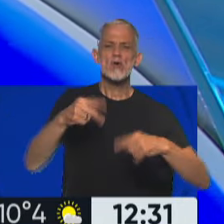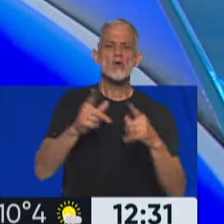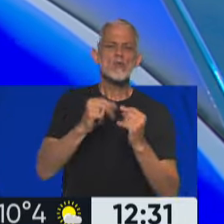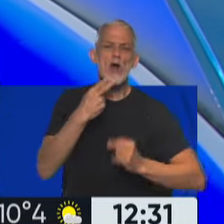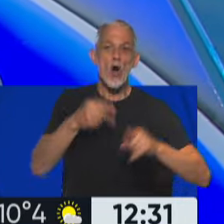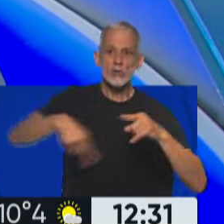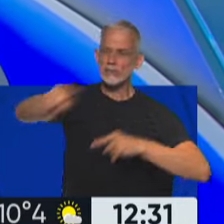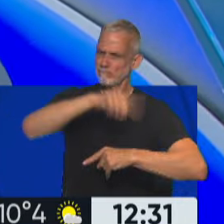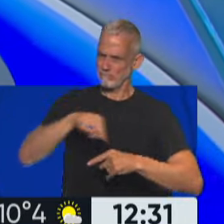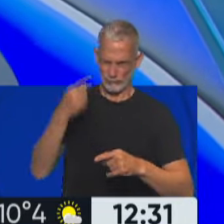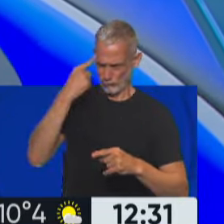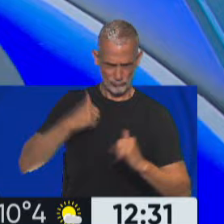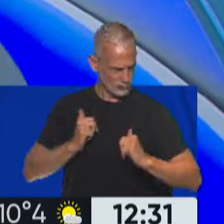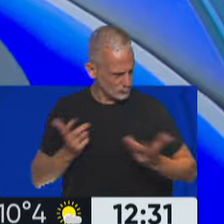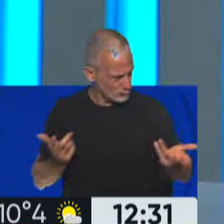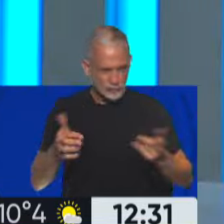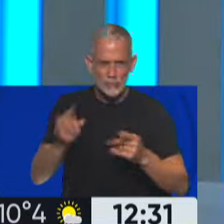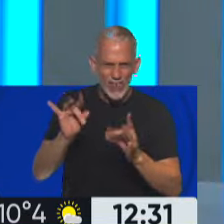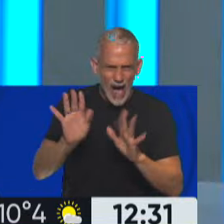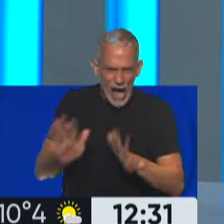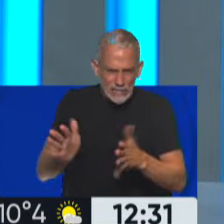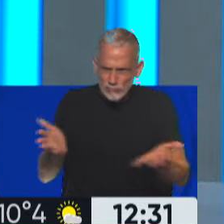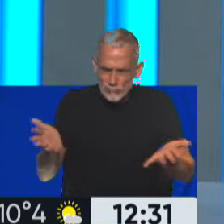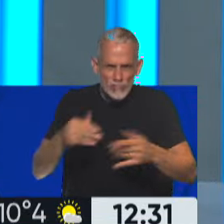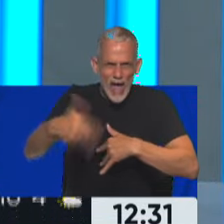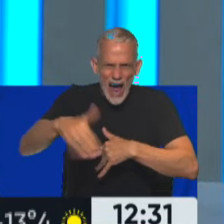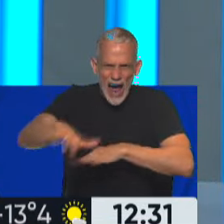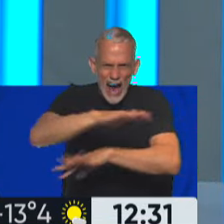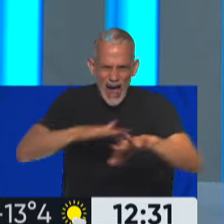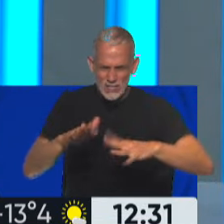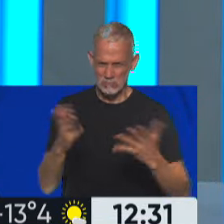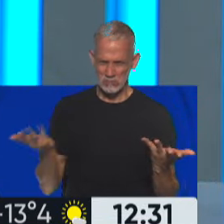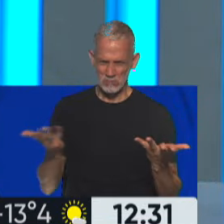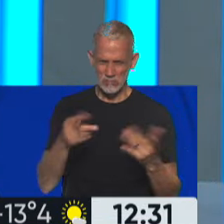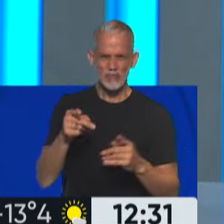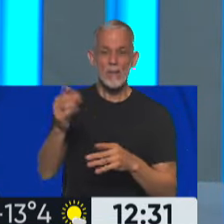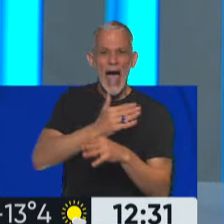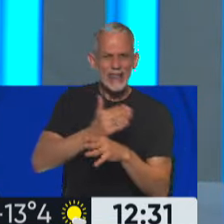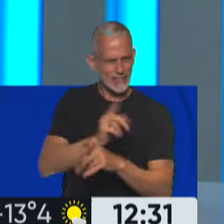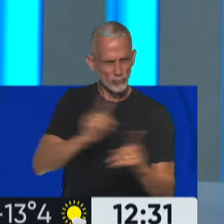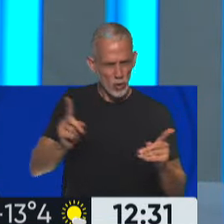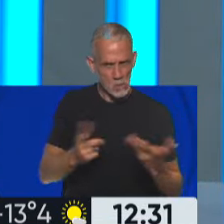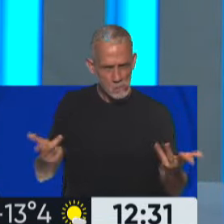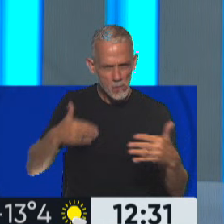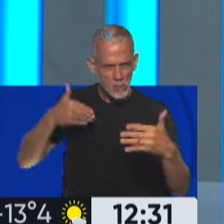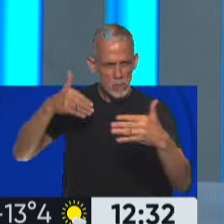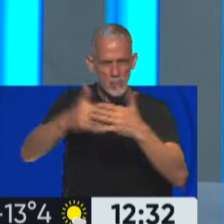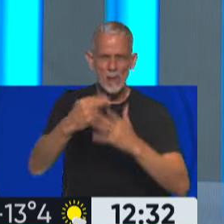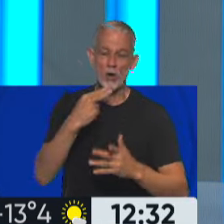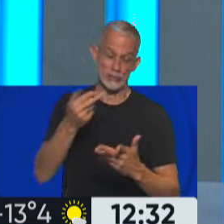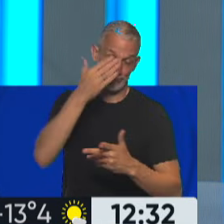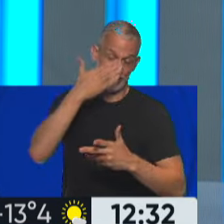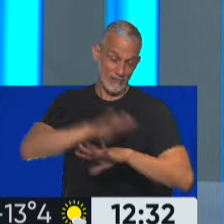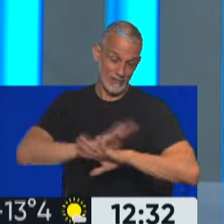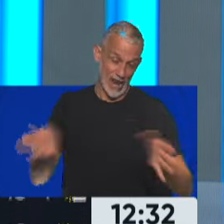que nadie esperó que en este circuito tan complicado y Callejero no entrara antes de lo que fue el final escandaloso que